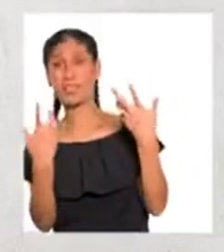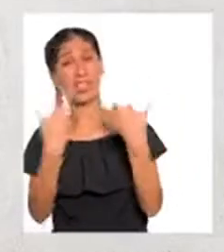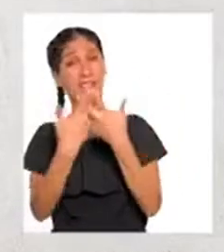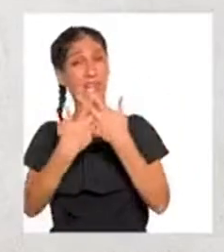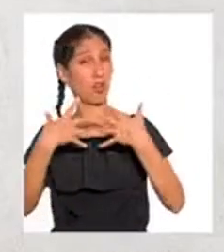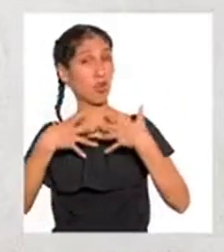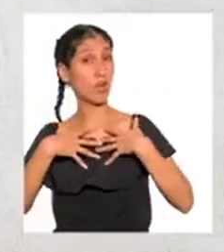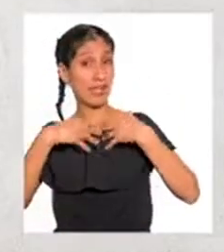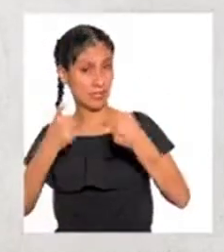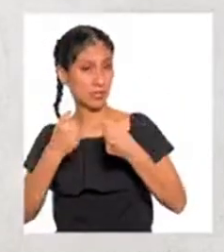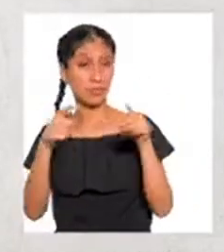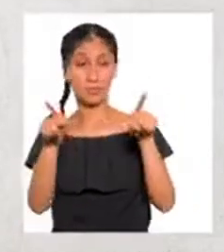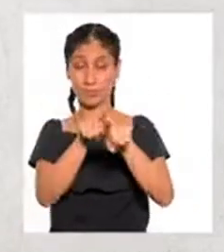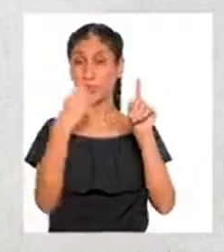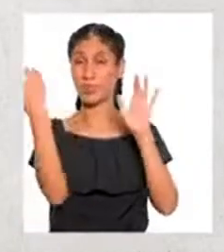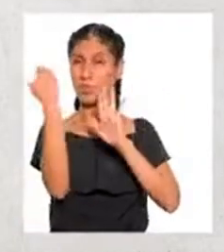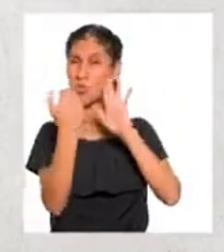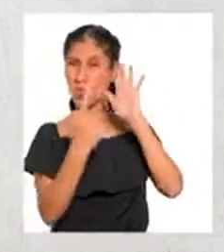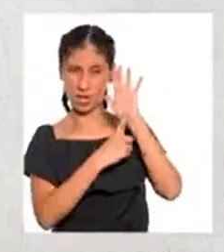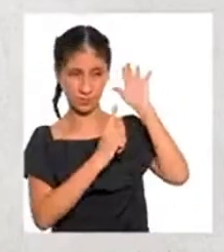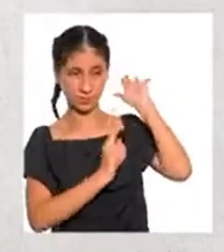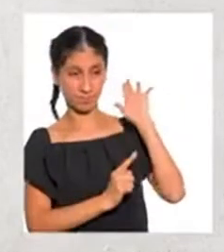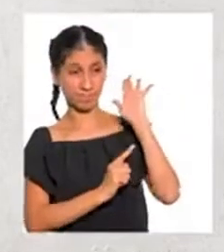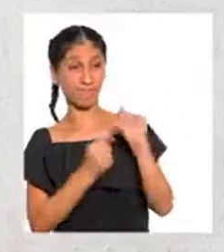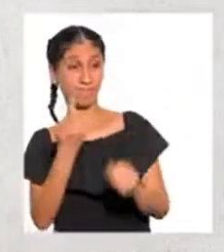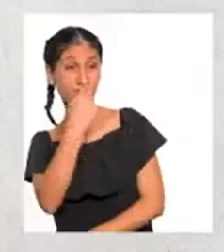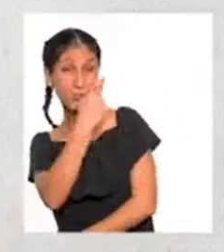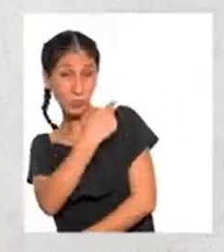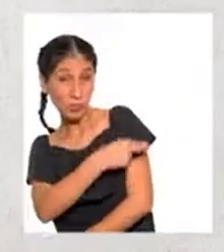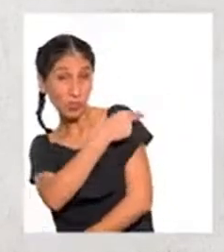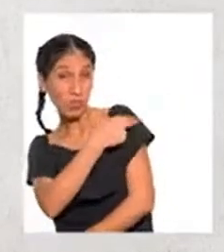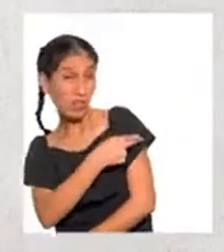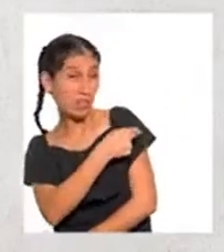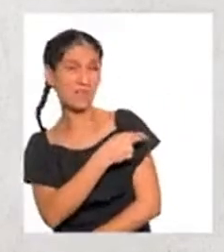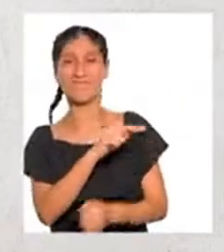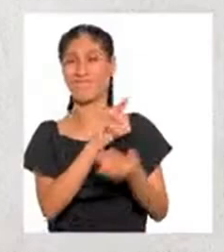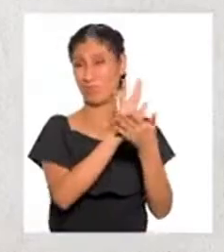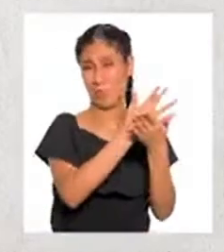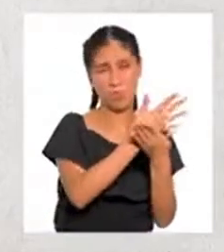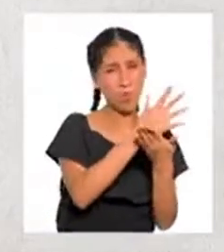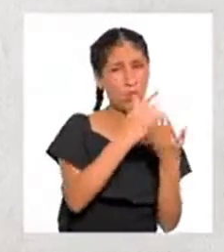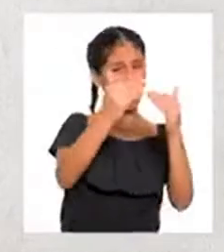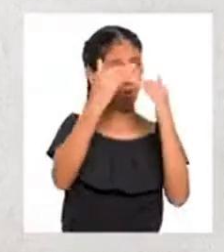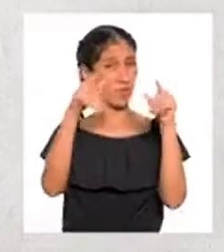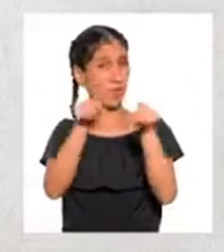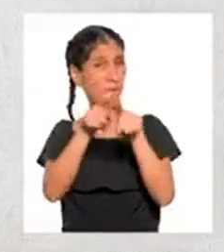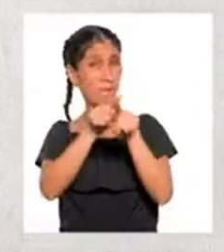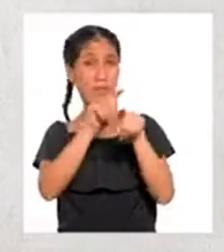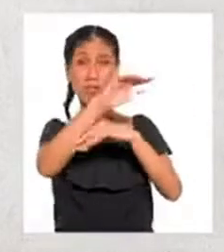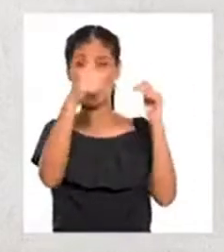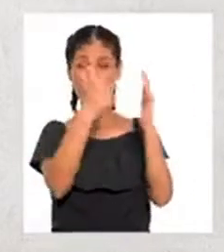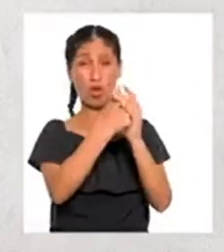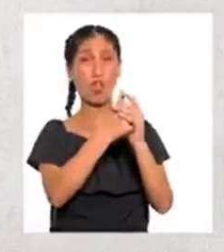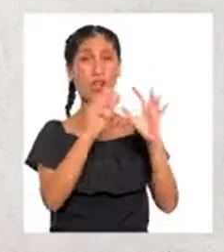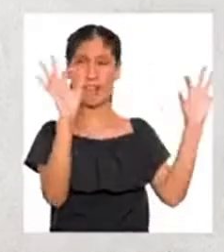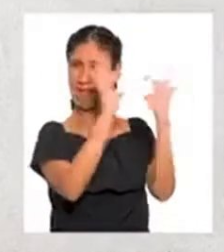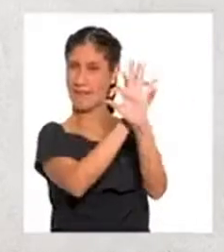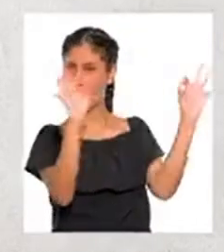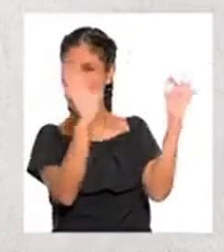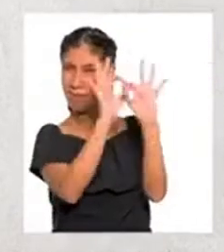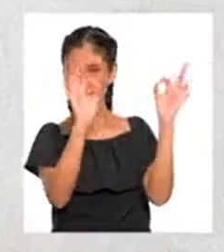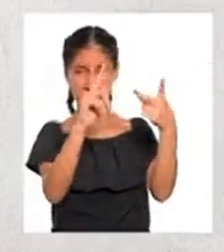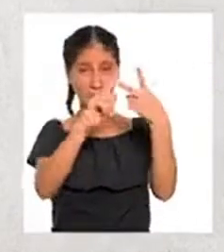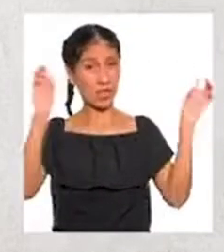nuestra infraestructura y equipamiento sanitario, fomentar hábitos de higiene permanente, fomentar la alimentación